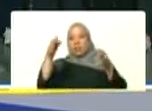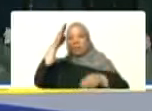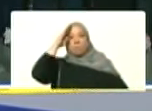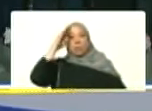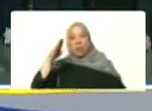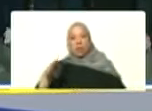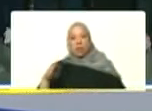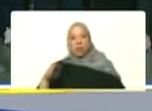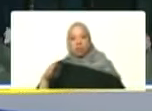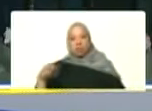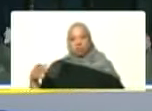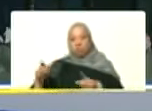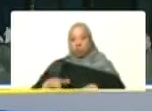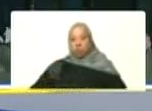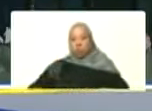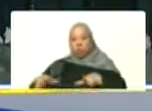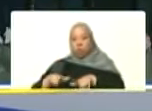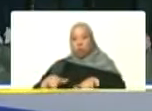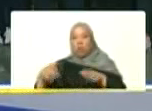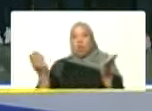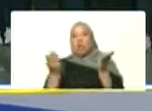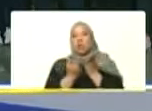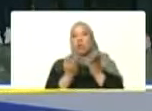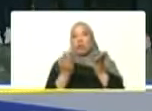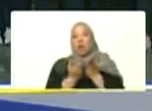Nacional, ahí está el Diego de Lozada.